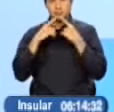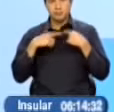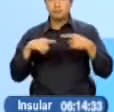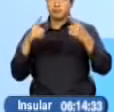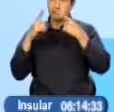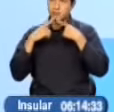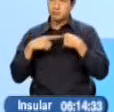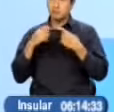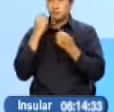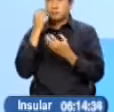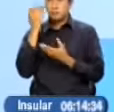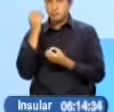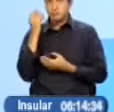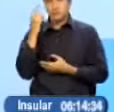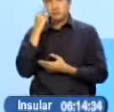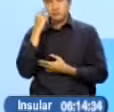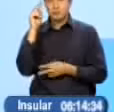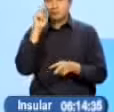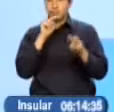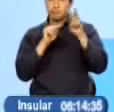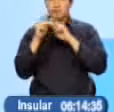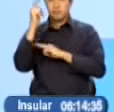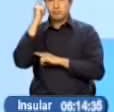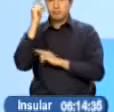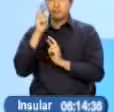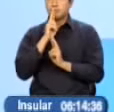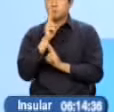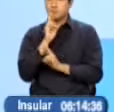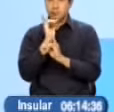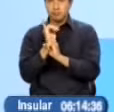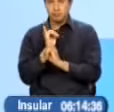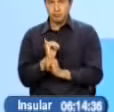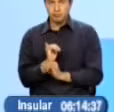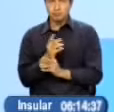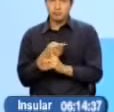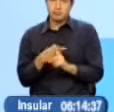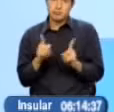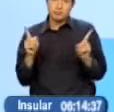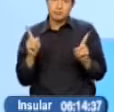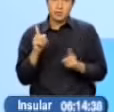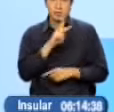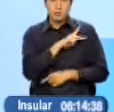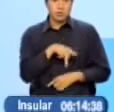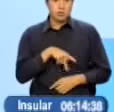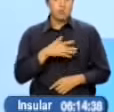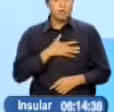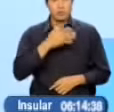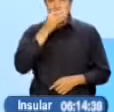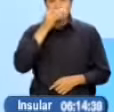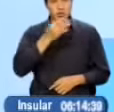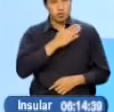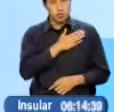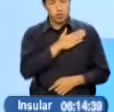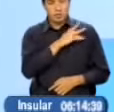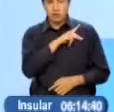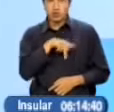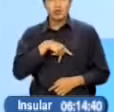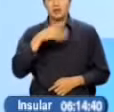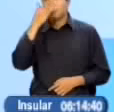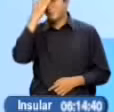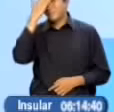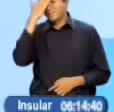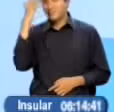en su forma de ver las cosas tiene que tener respuestas institucionalistas pero el título personal yo estoy convencido que si yo creo que claramente